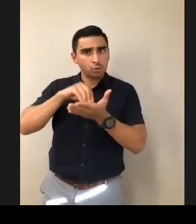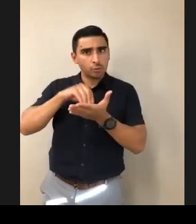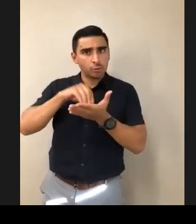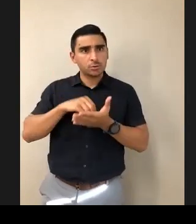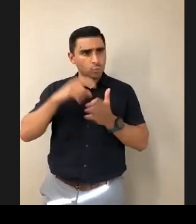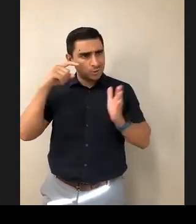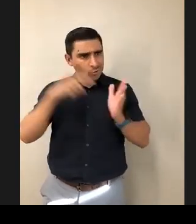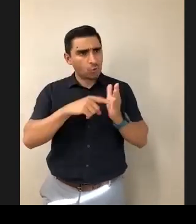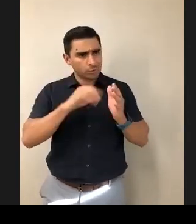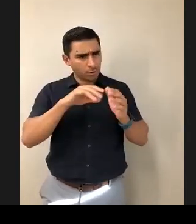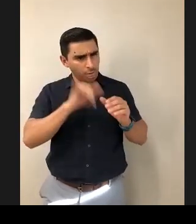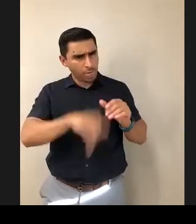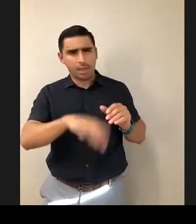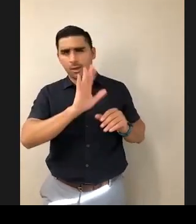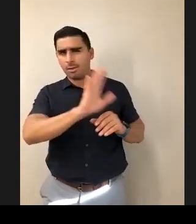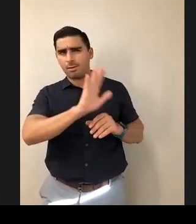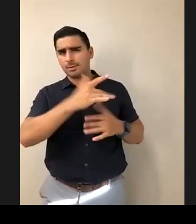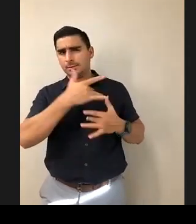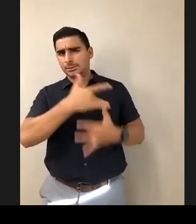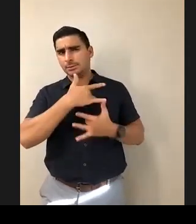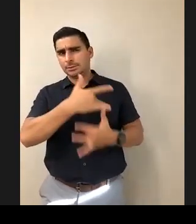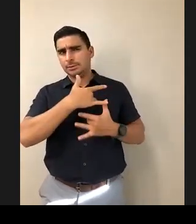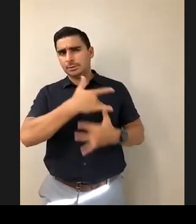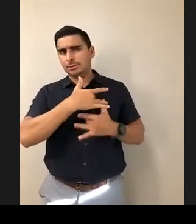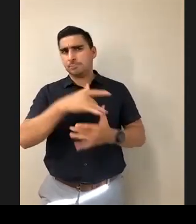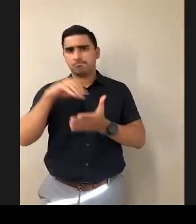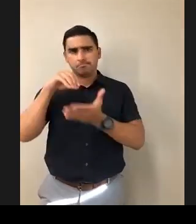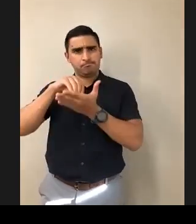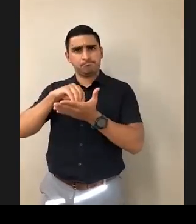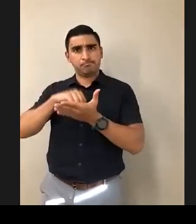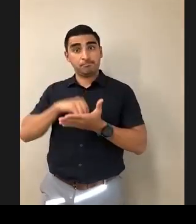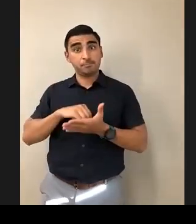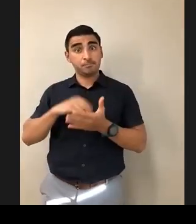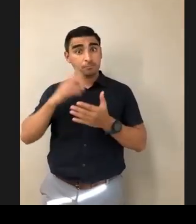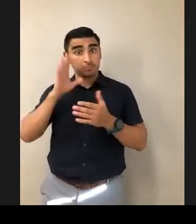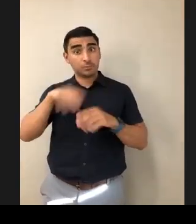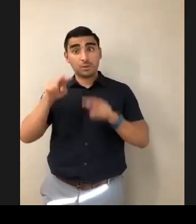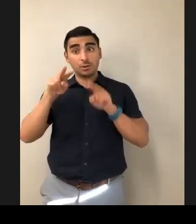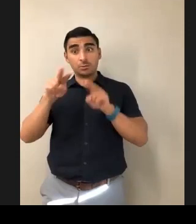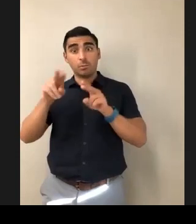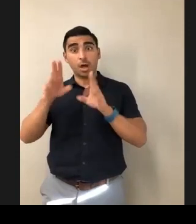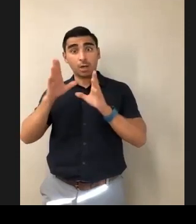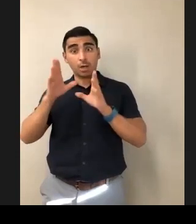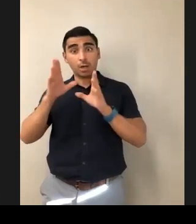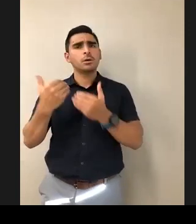cada recomendación, y vamos a ver claramente cuáles son las tendencias.